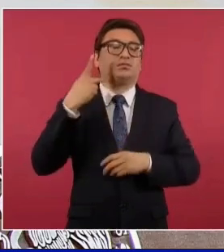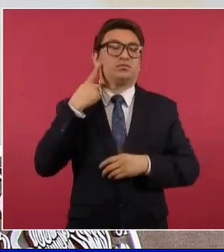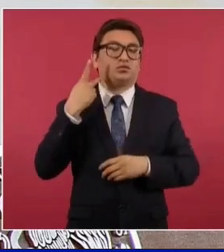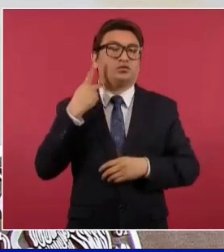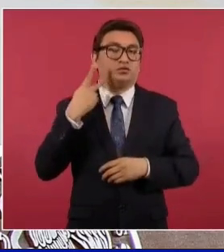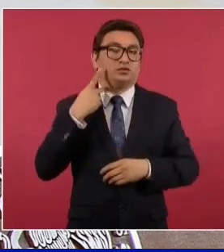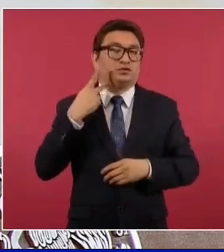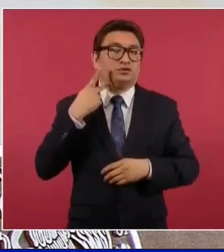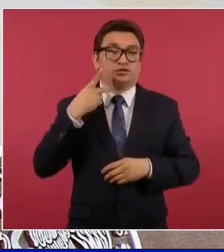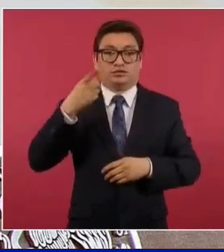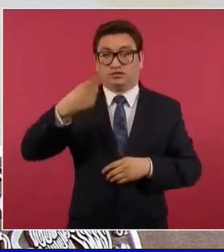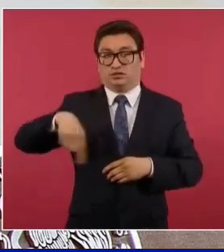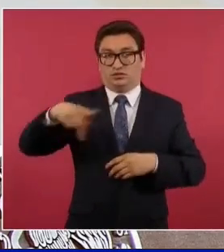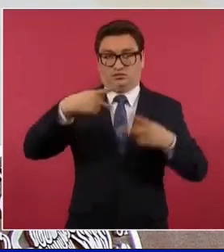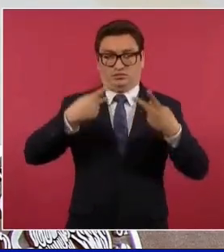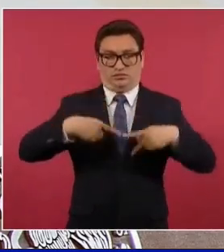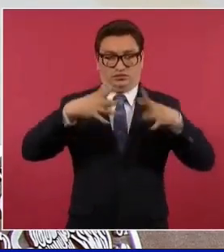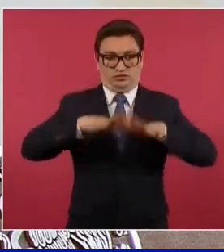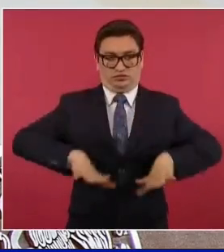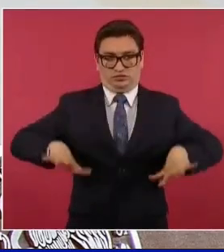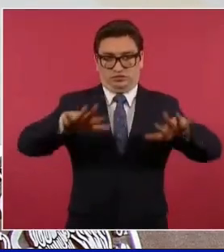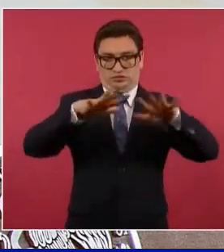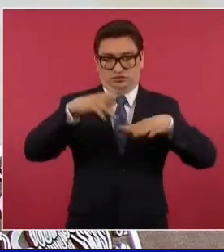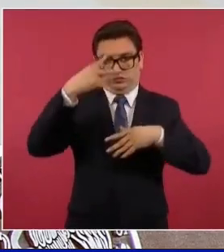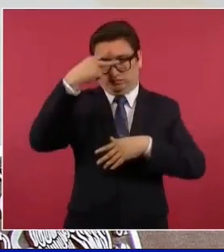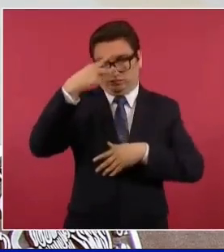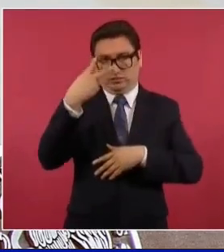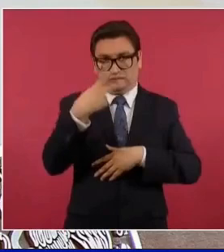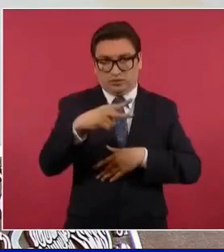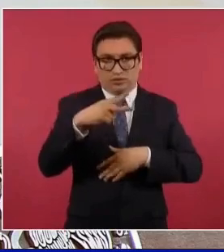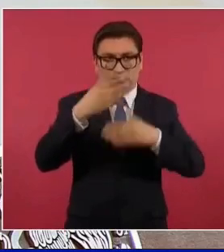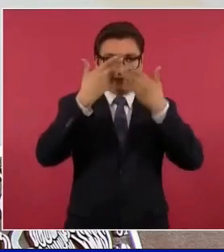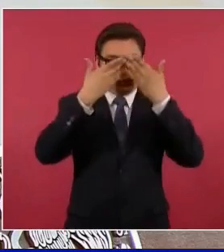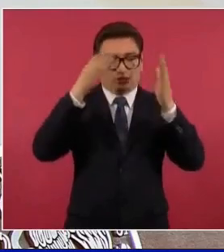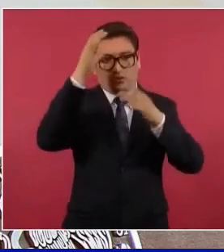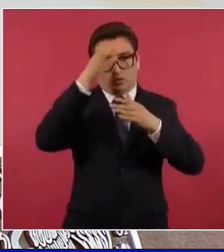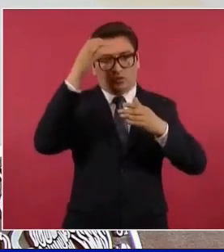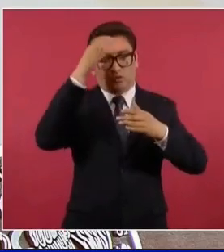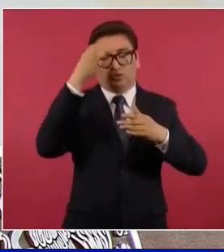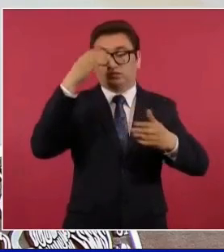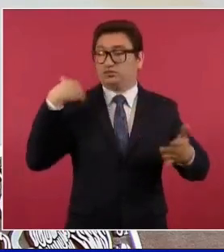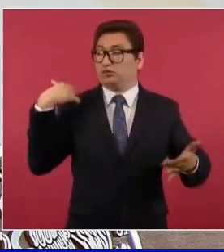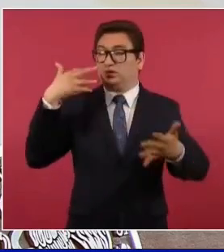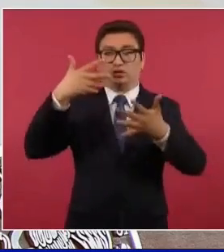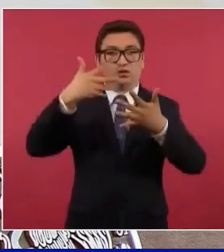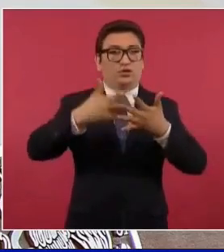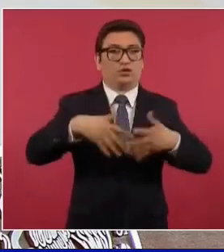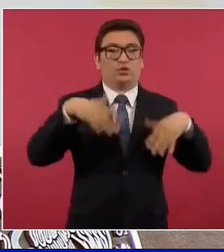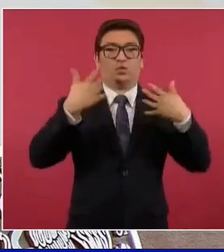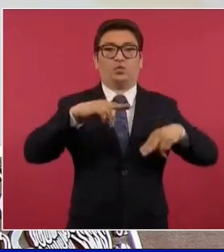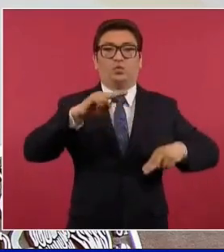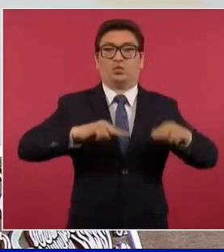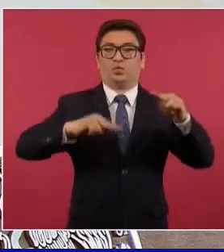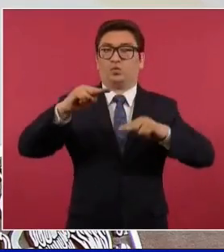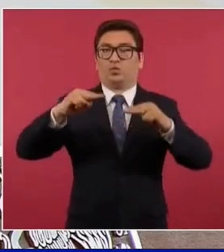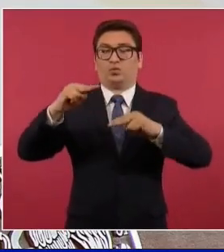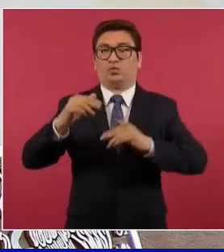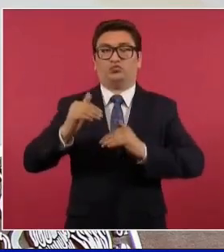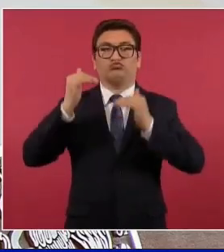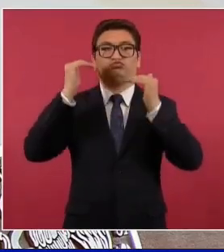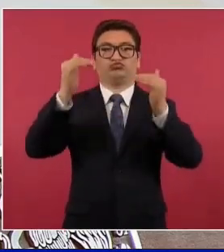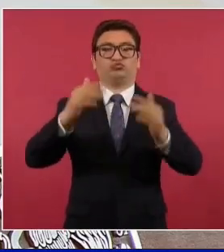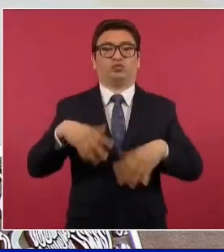El nivel de conciencia ciudadana alcanzado en México en los últimos tiempos es algo excepcional.